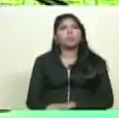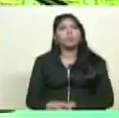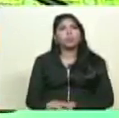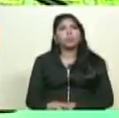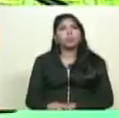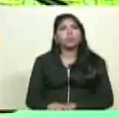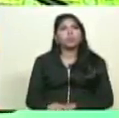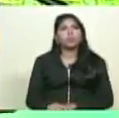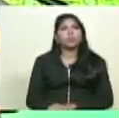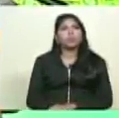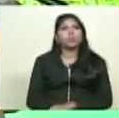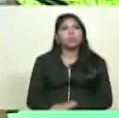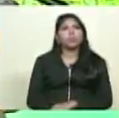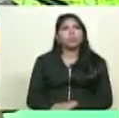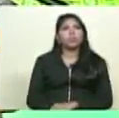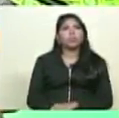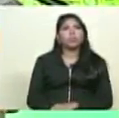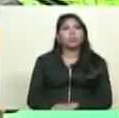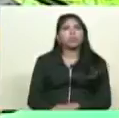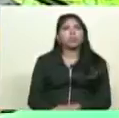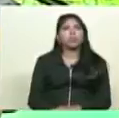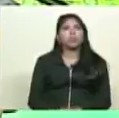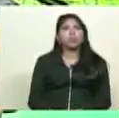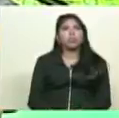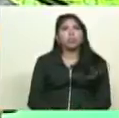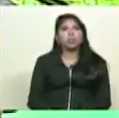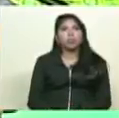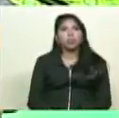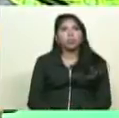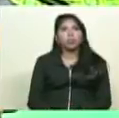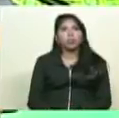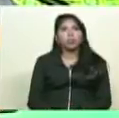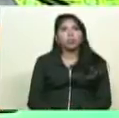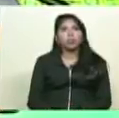Jorge, mira, te están llamando por allá para entregarte.